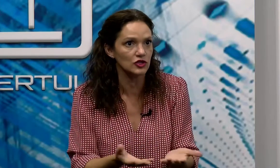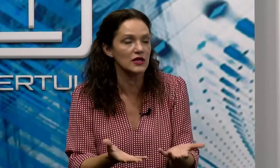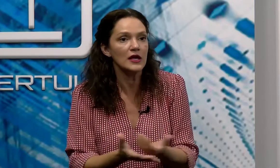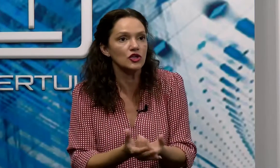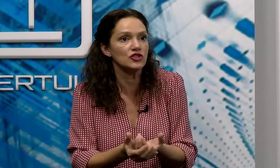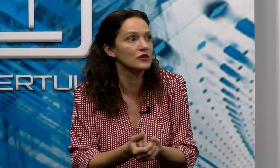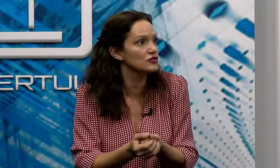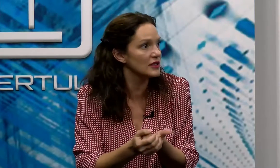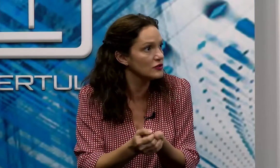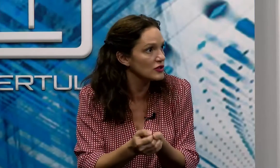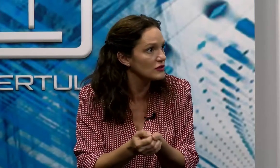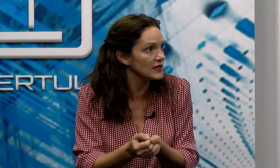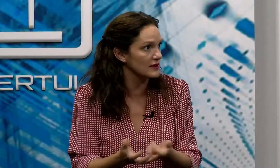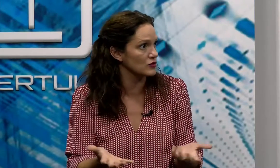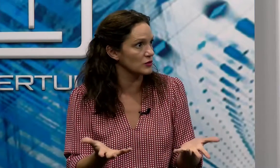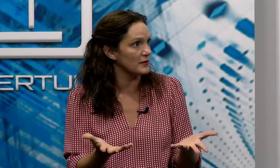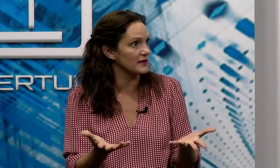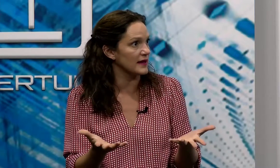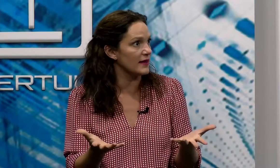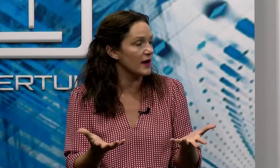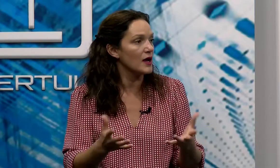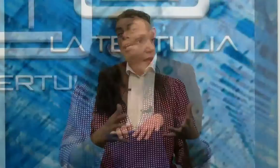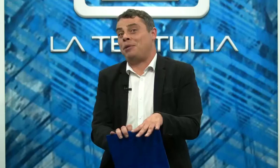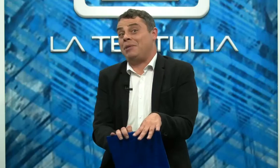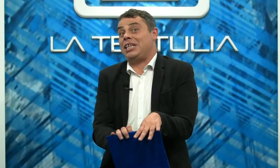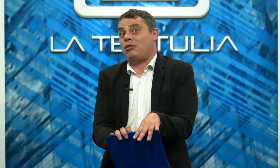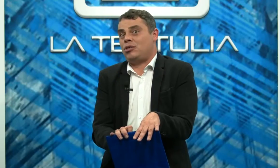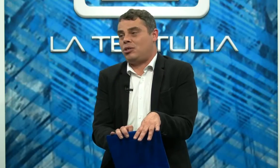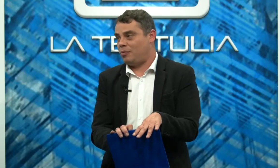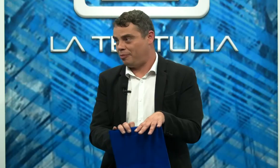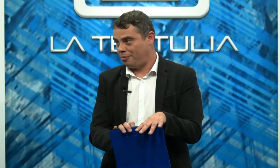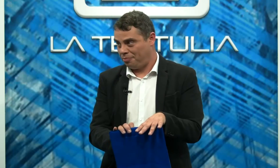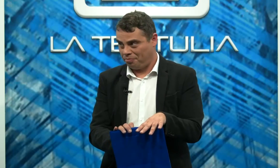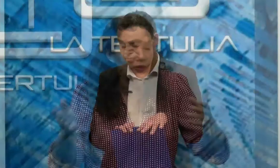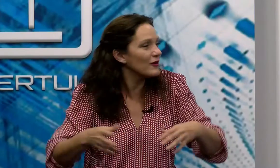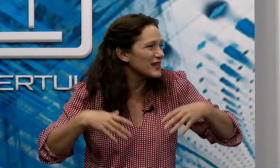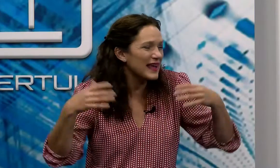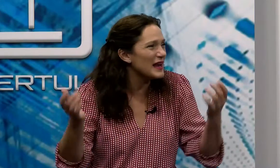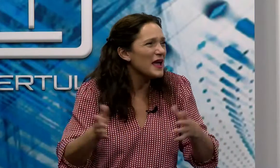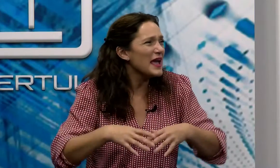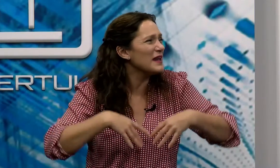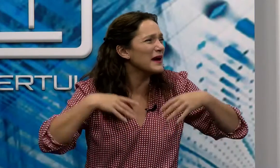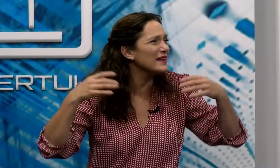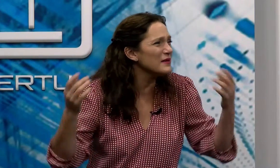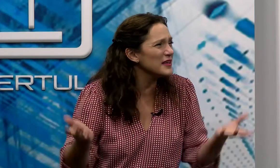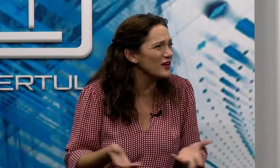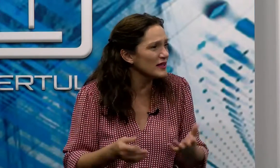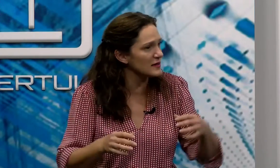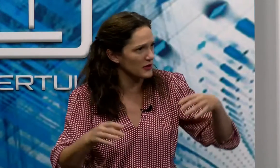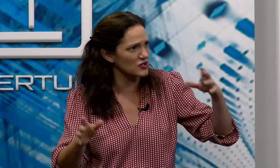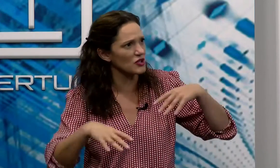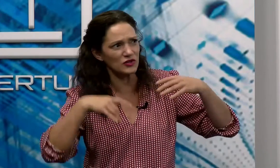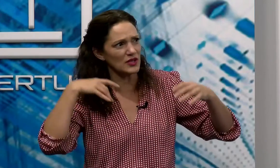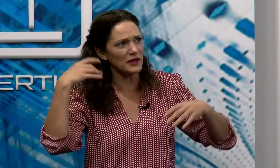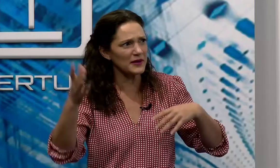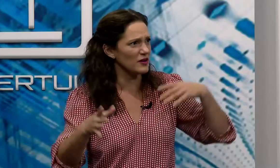y al final no se concreta absolutamente 11.000 nada. 11.000 millones prometidos. Para todo el país, claro. El baile no para de Canarias, millones,